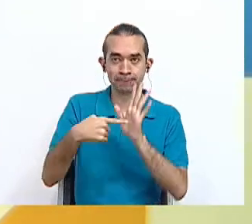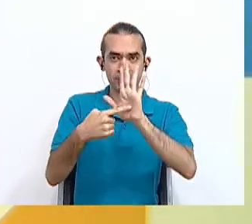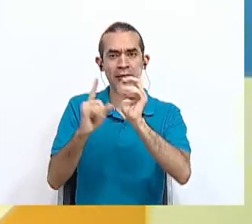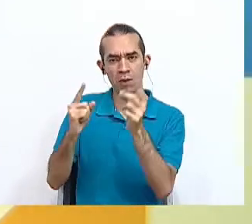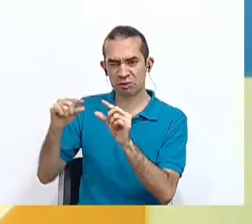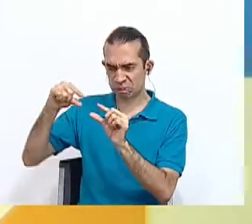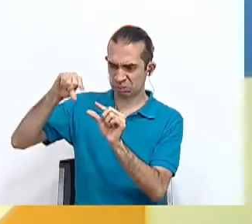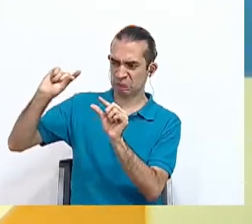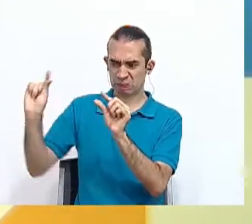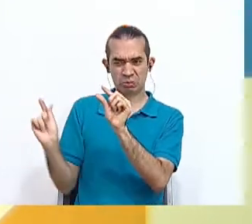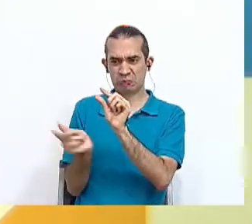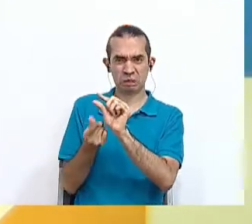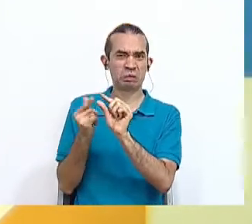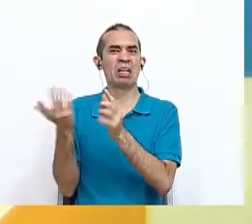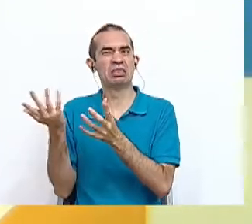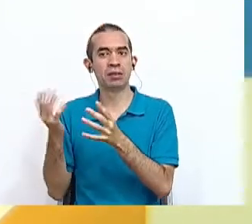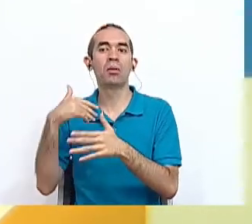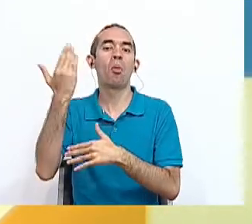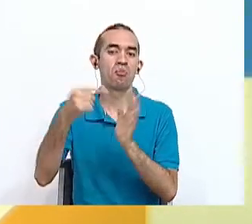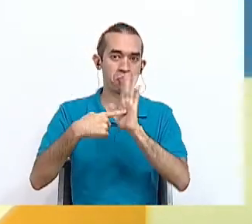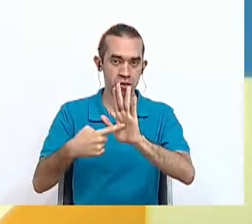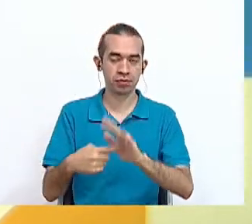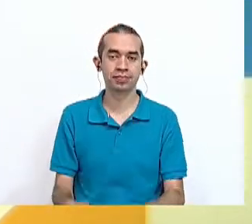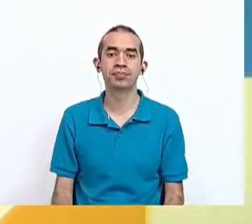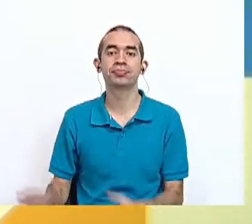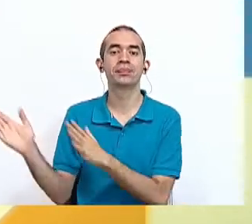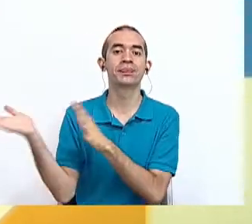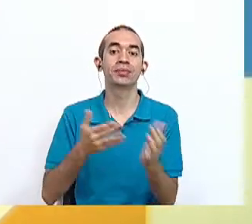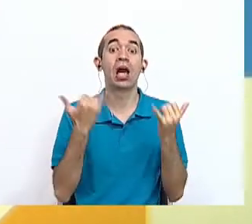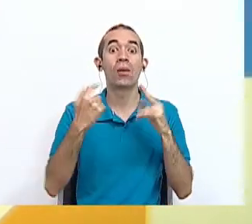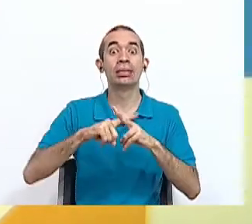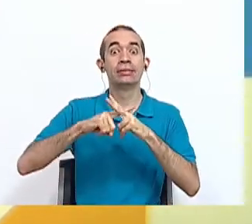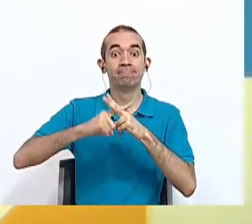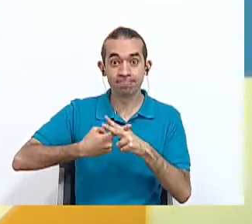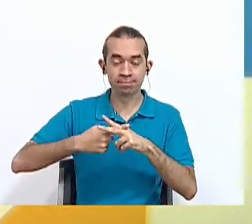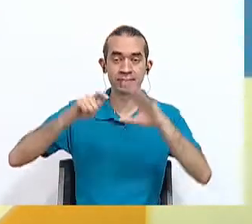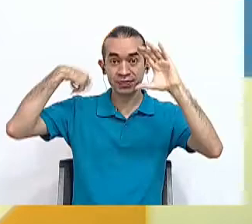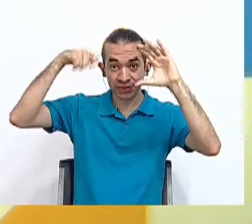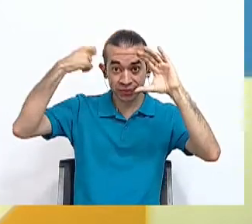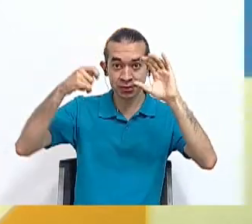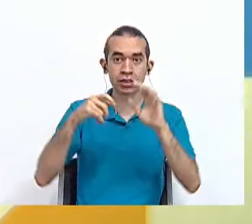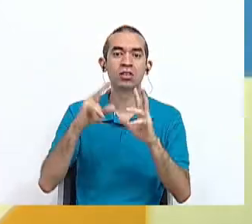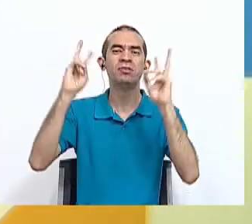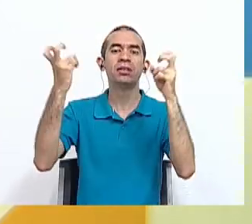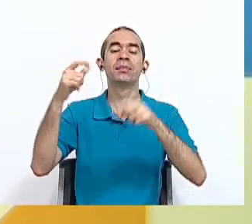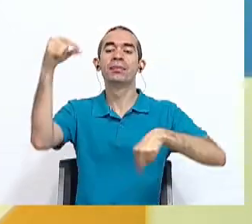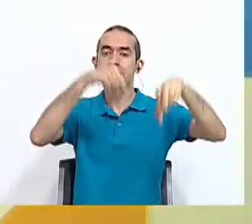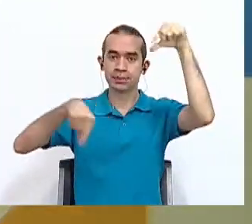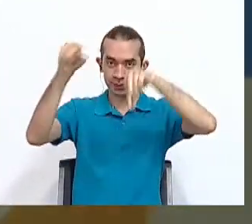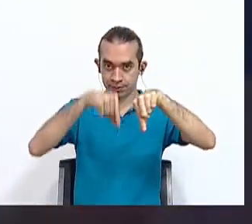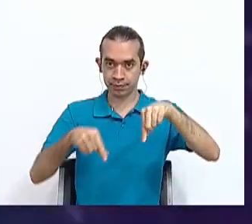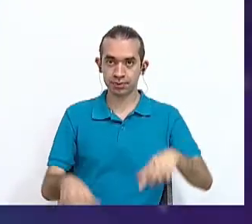más adelante. Y para iniciar, veamos este video introductorio de la química.